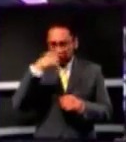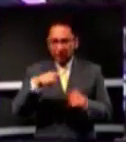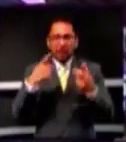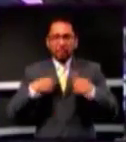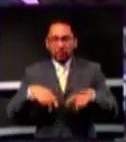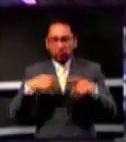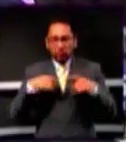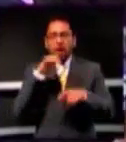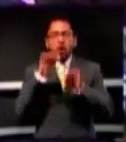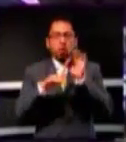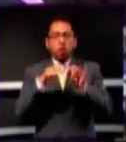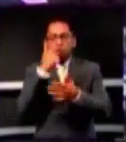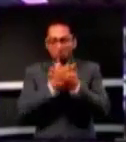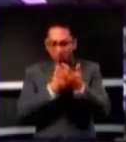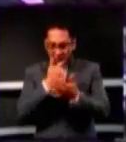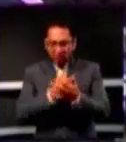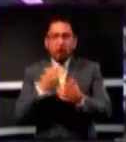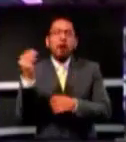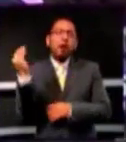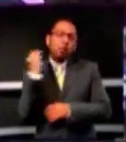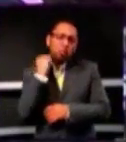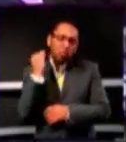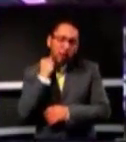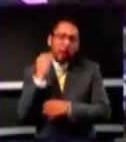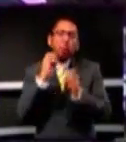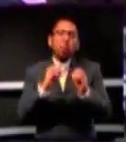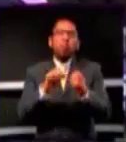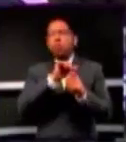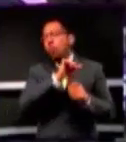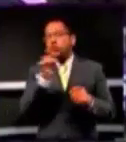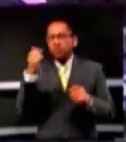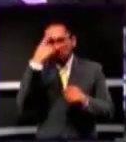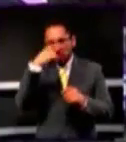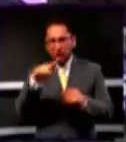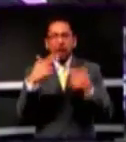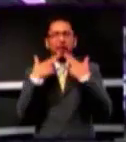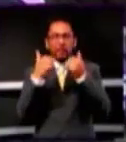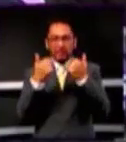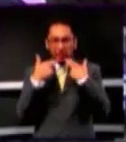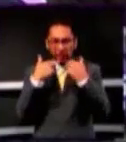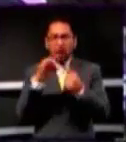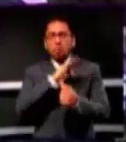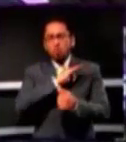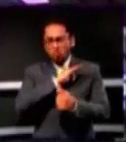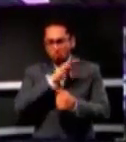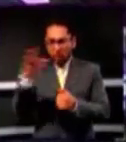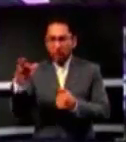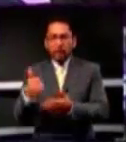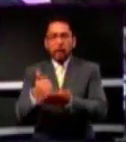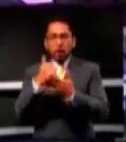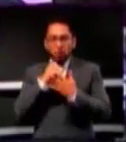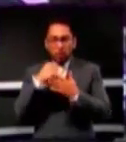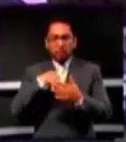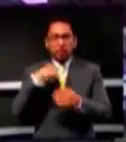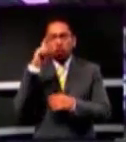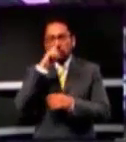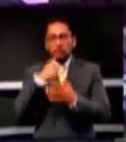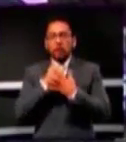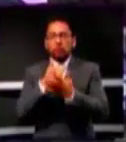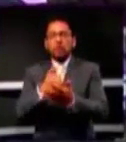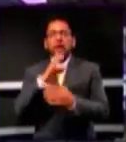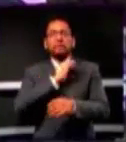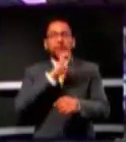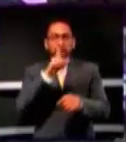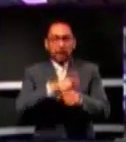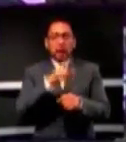contadores, abogados, despachos en general en materia fiscal, nos pueden solicitar consultas especializadas. Uh-huh. A